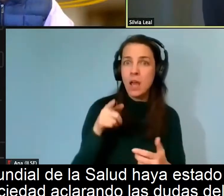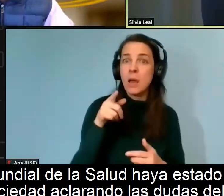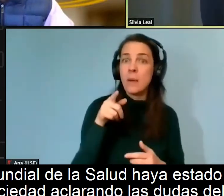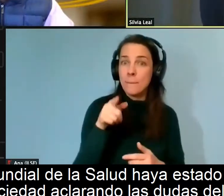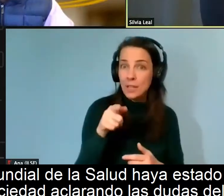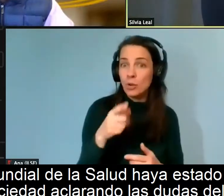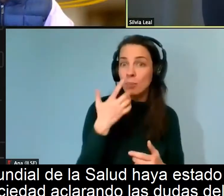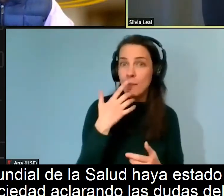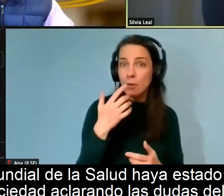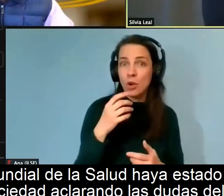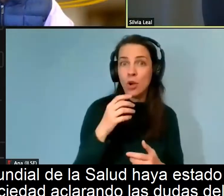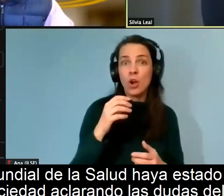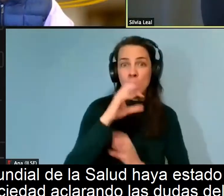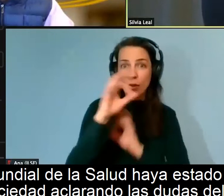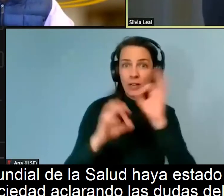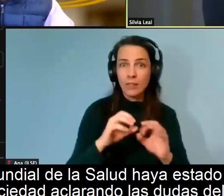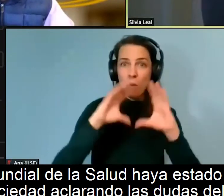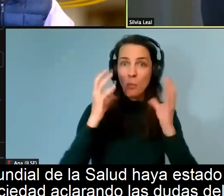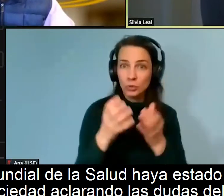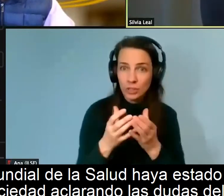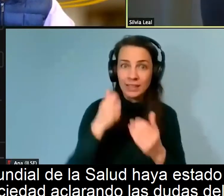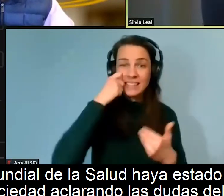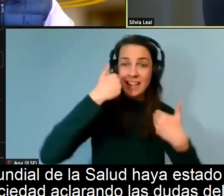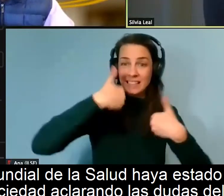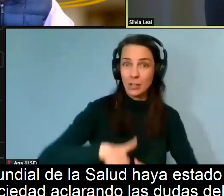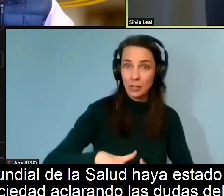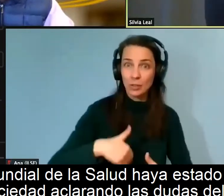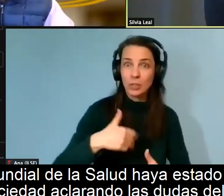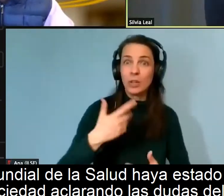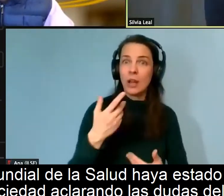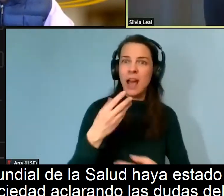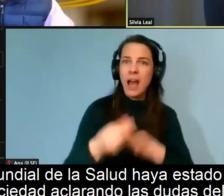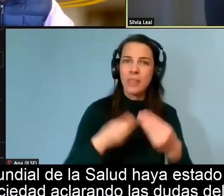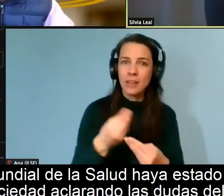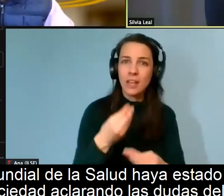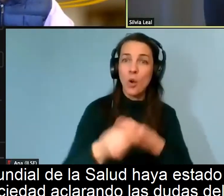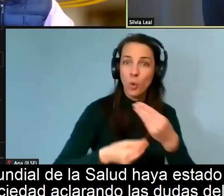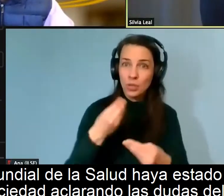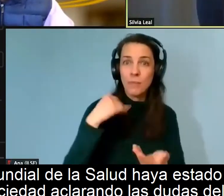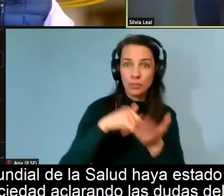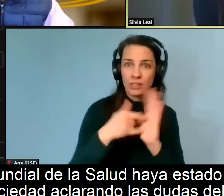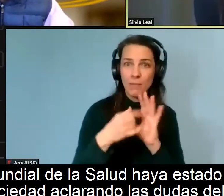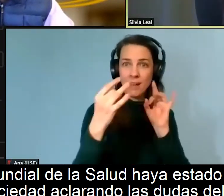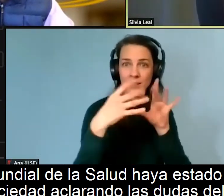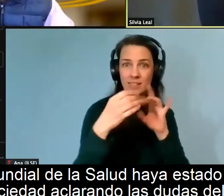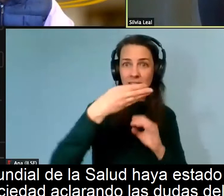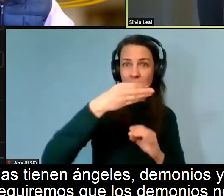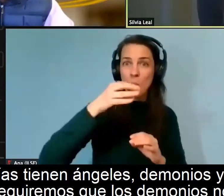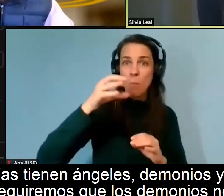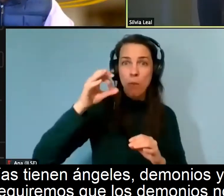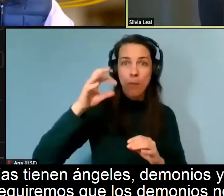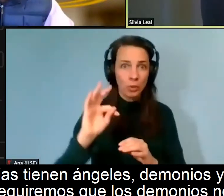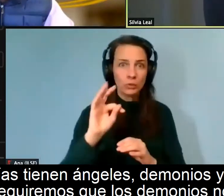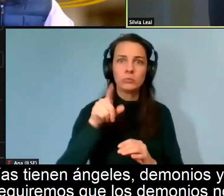con un chatbot se haya estado interactuando con toda la sociedad aclarando las dudas del COVID. Entonces, pues sí,